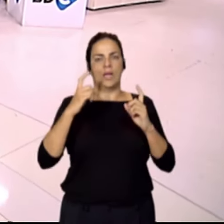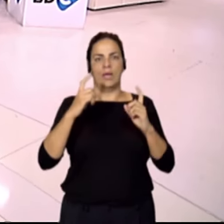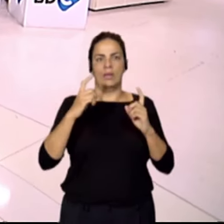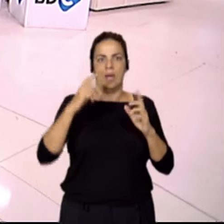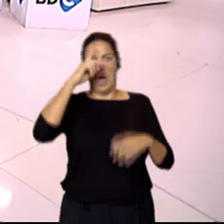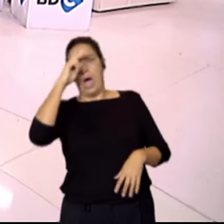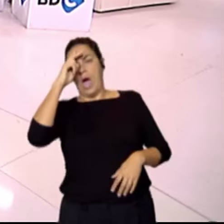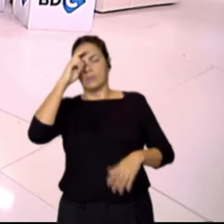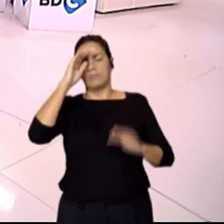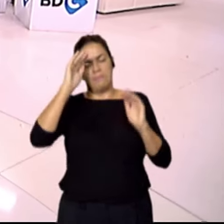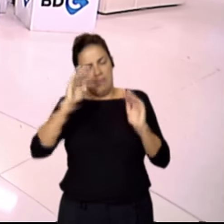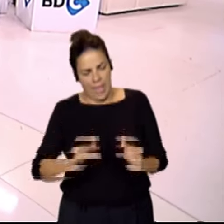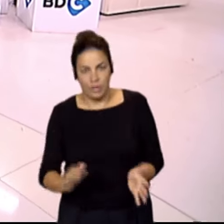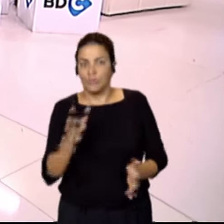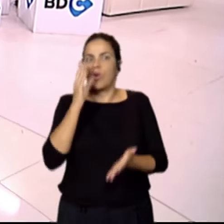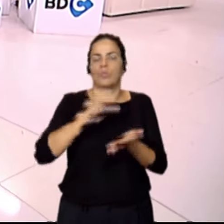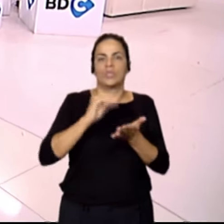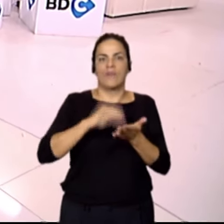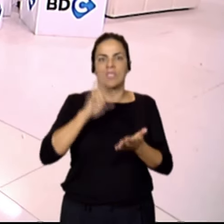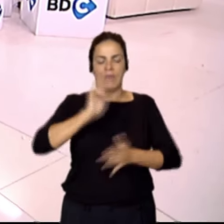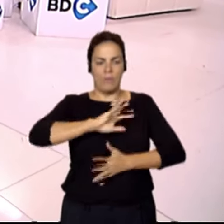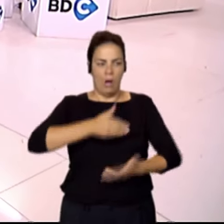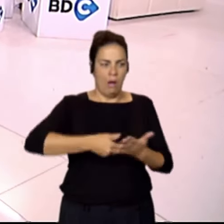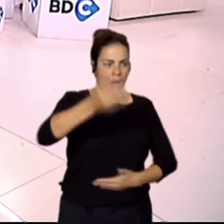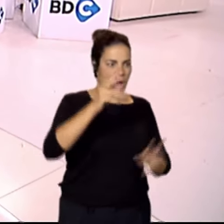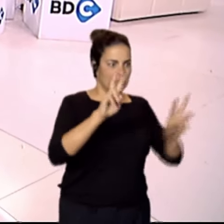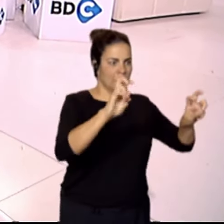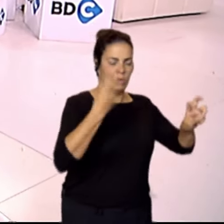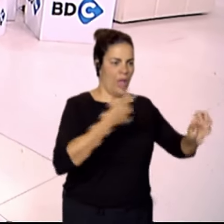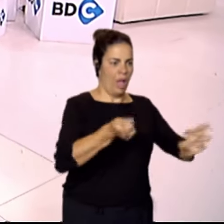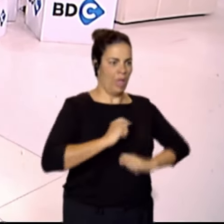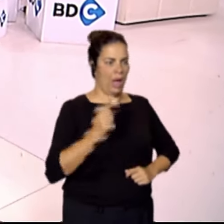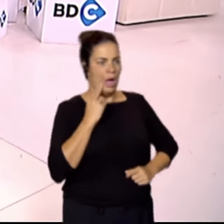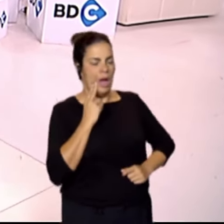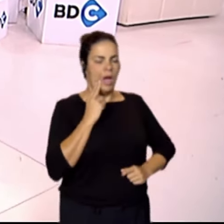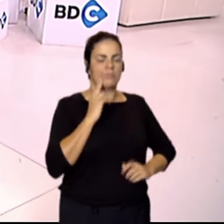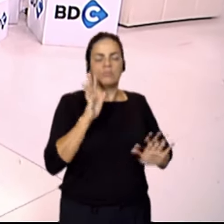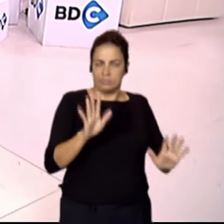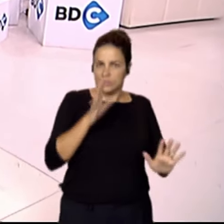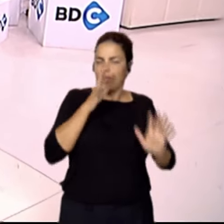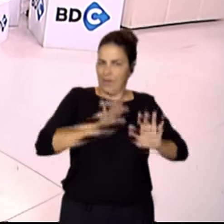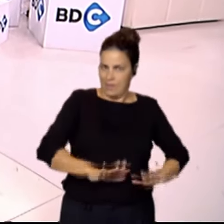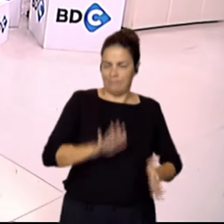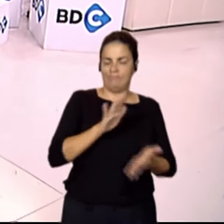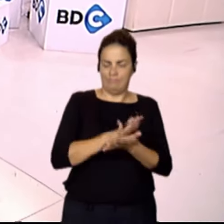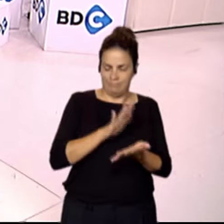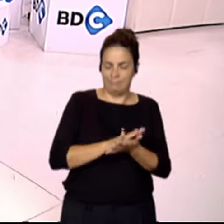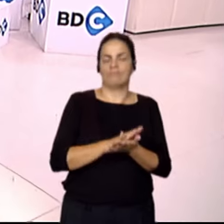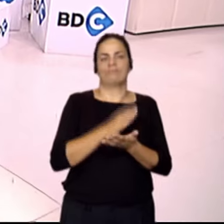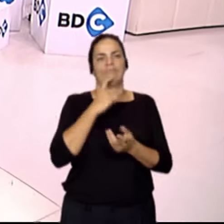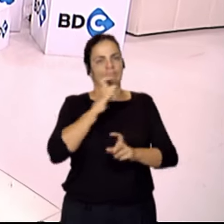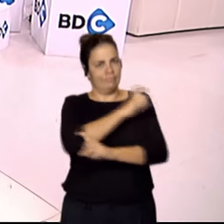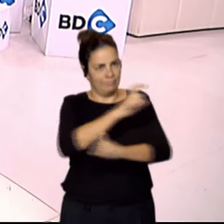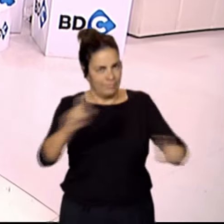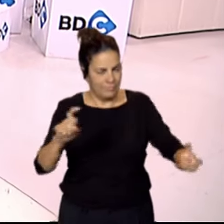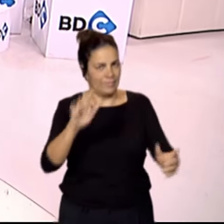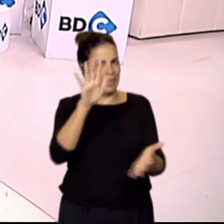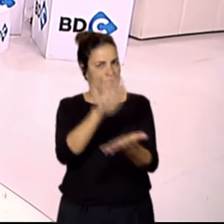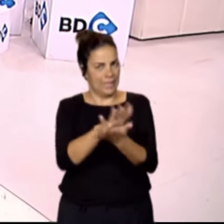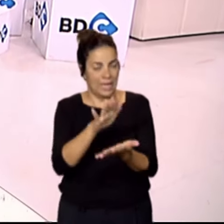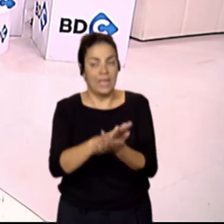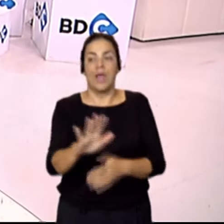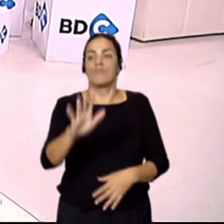vemos muchas veces en prensa sobre esa presencia de restos de plástico en productos infantiles mensaje de tranquilidad porque en principio